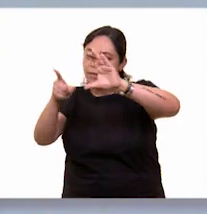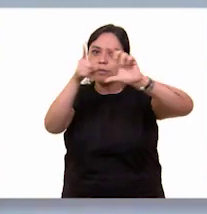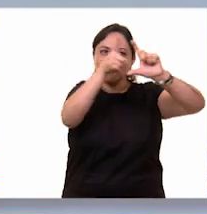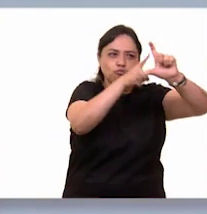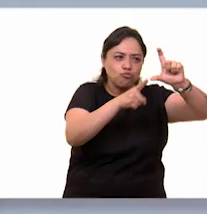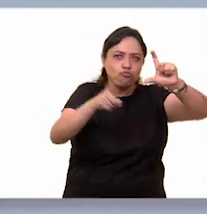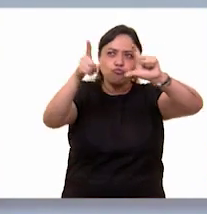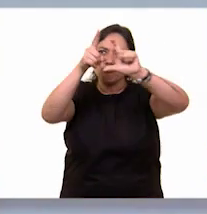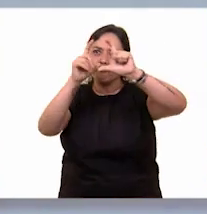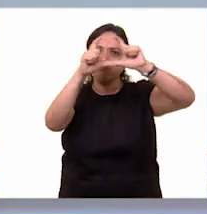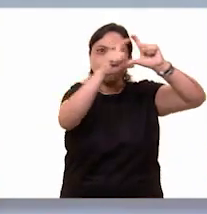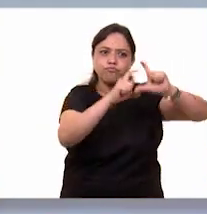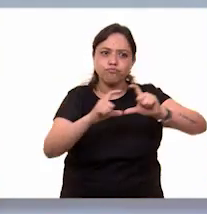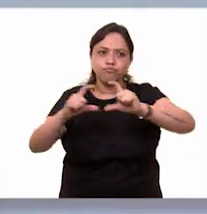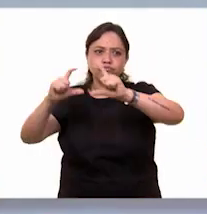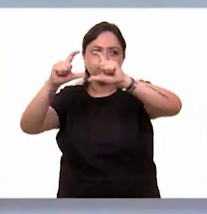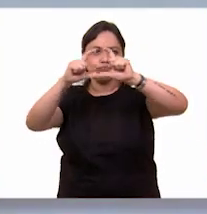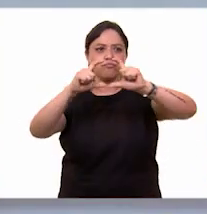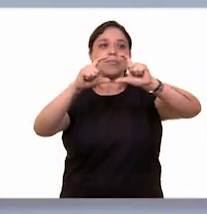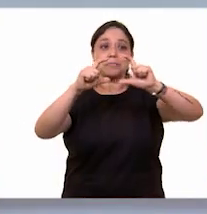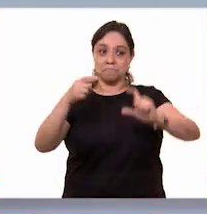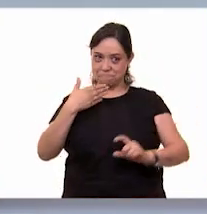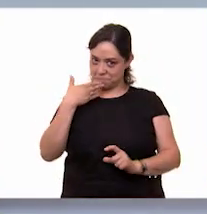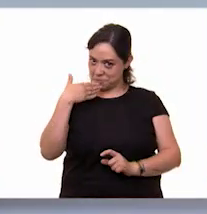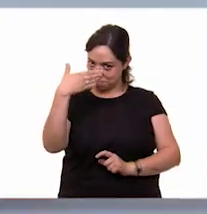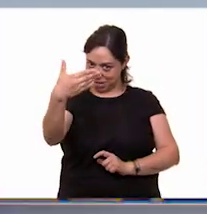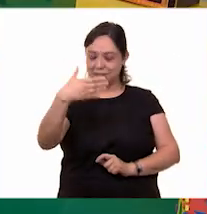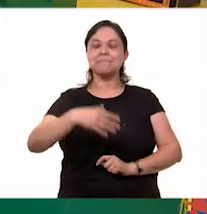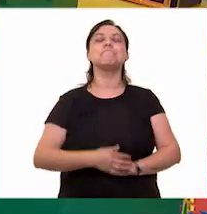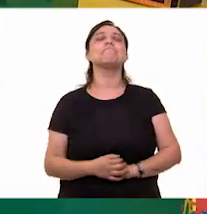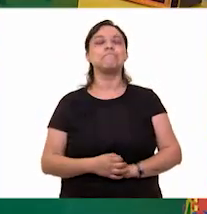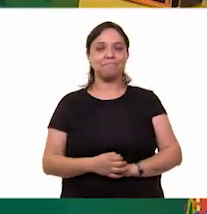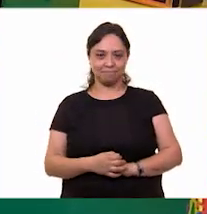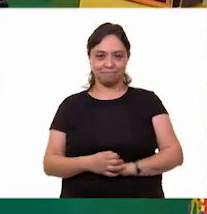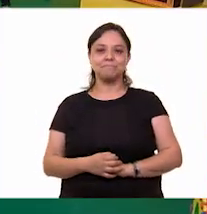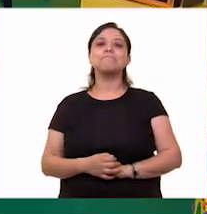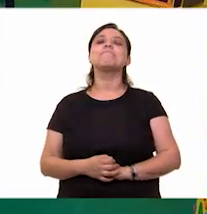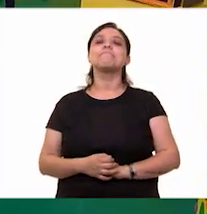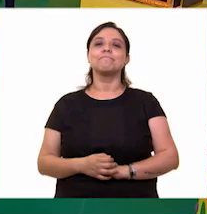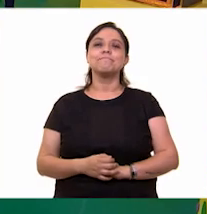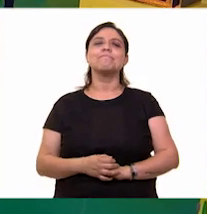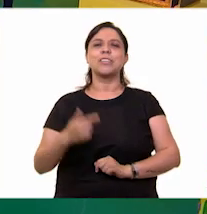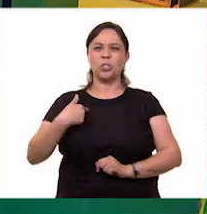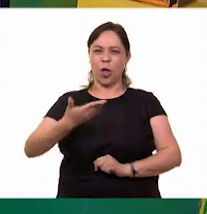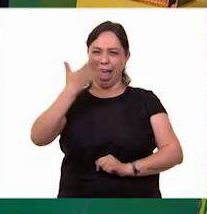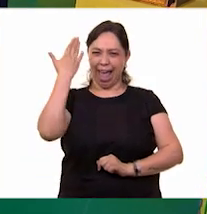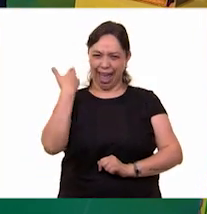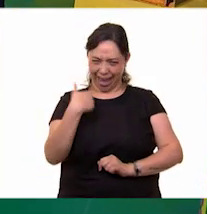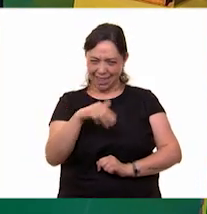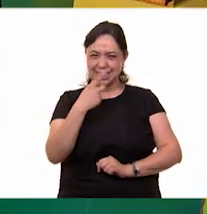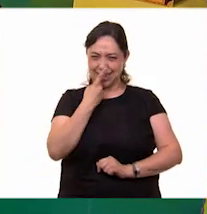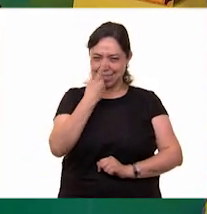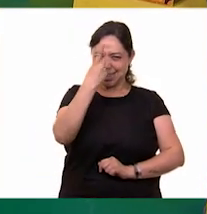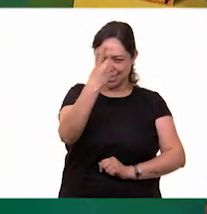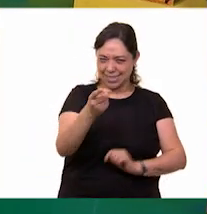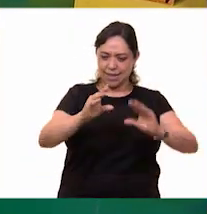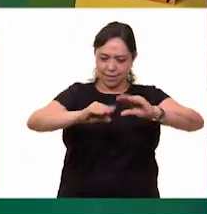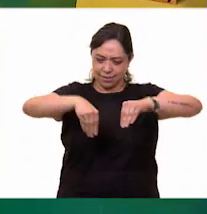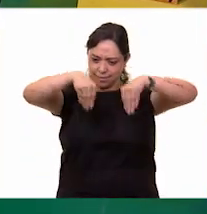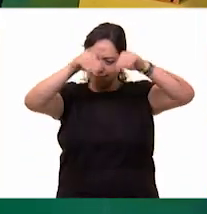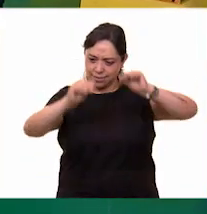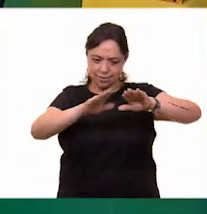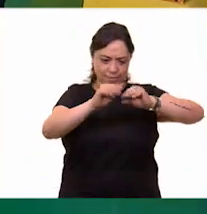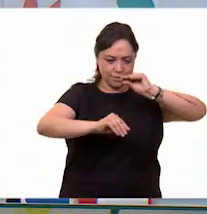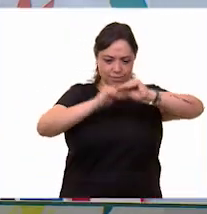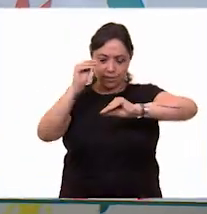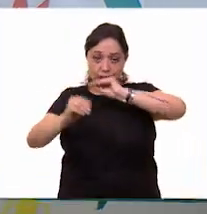son óvalos. ¡Excelente! Y es lo que yo les mencionaba al momento de hacer sus manteles, que no necesariamente